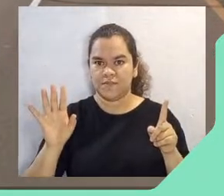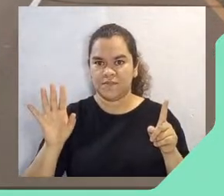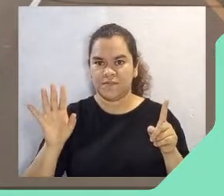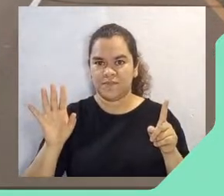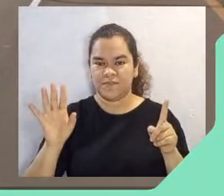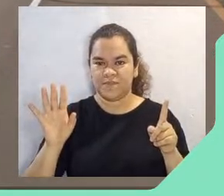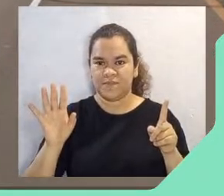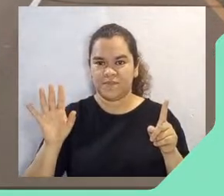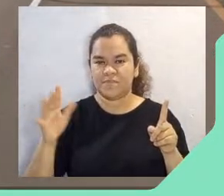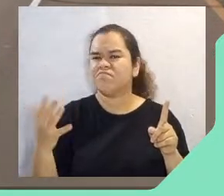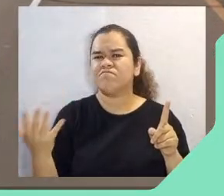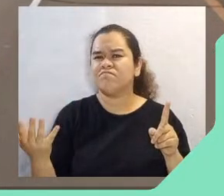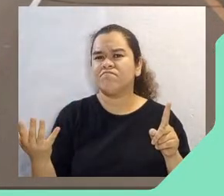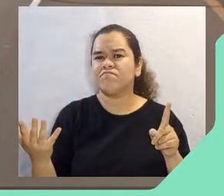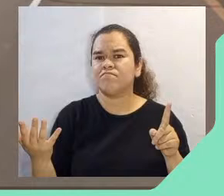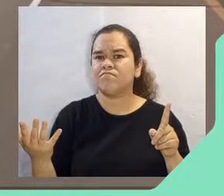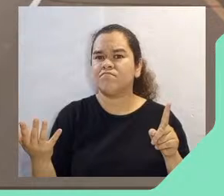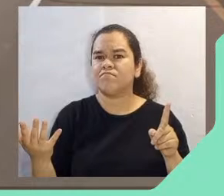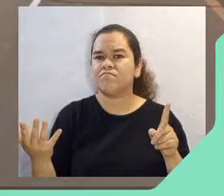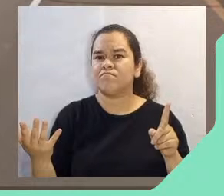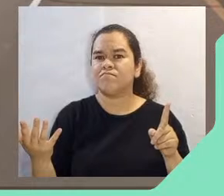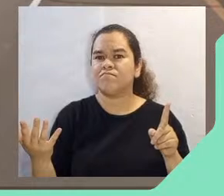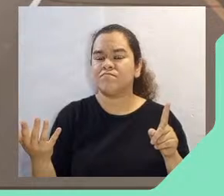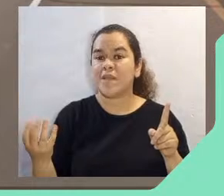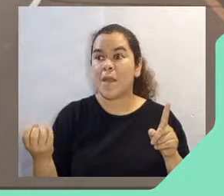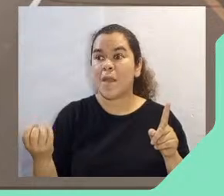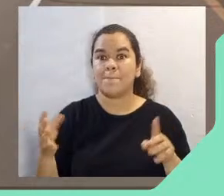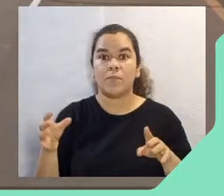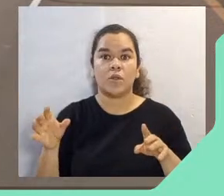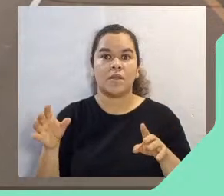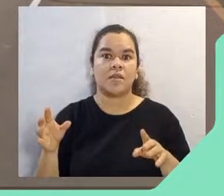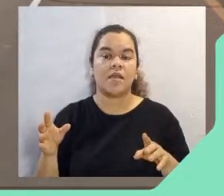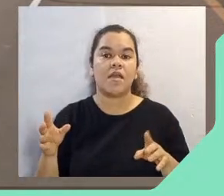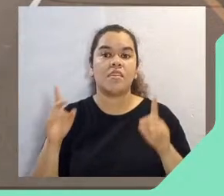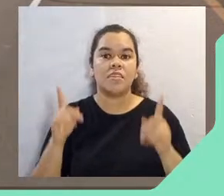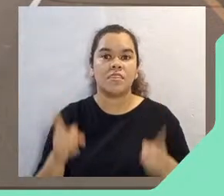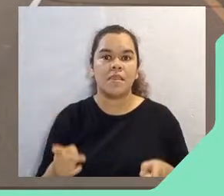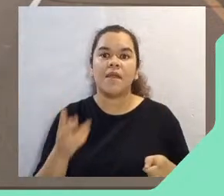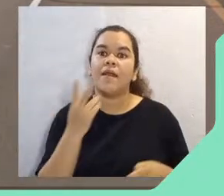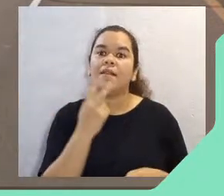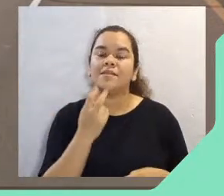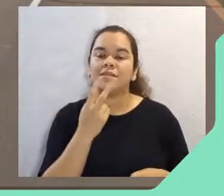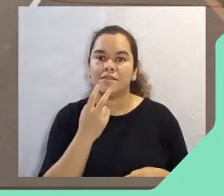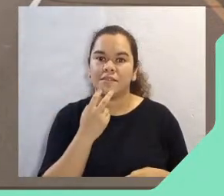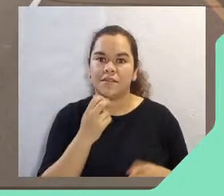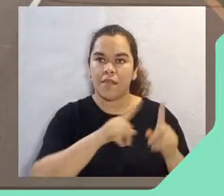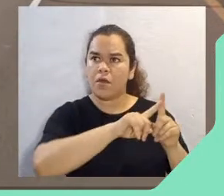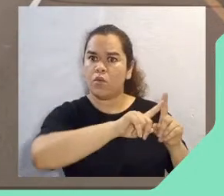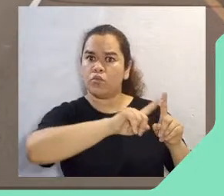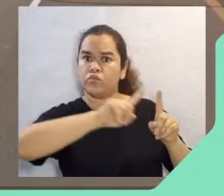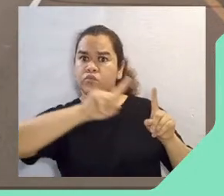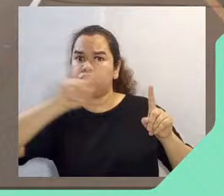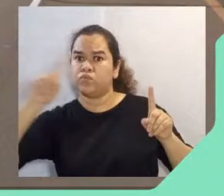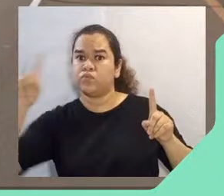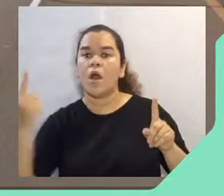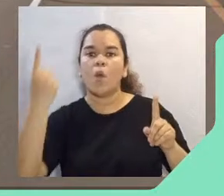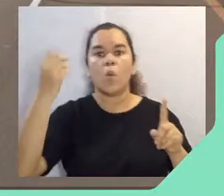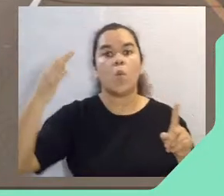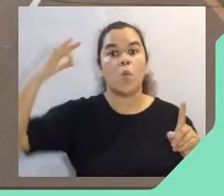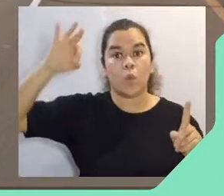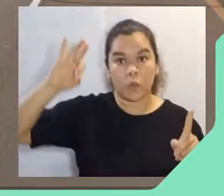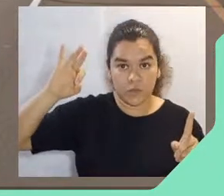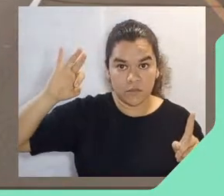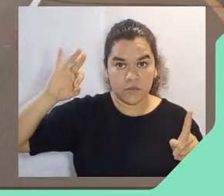¿Por qué? Porque el segundo conductor de energía es la Tierra. O sea, acá la energía viene a través de un único conductor, pasa a través